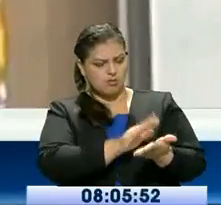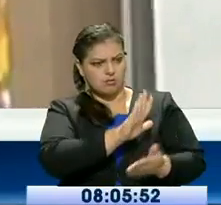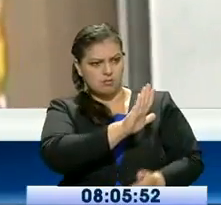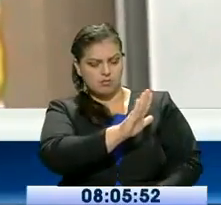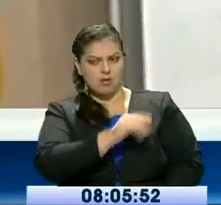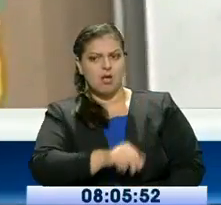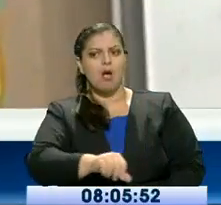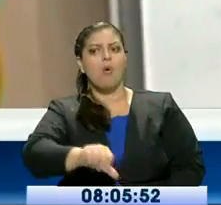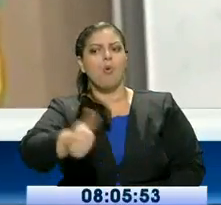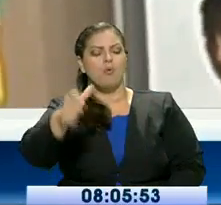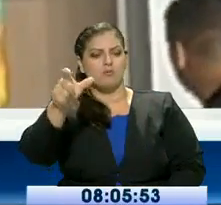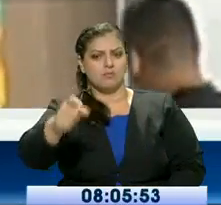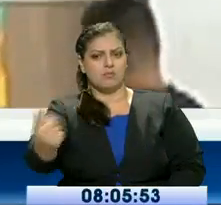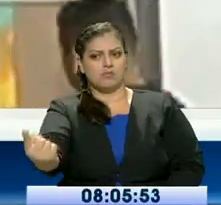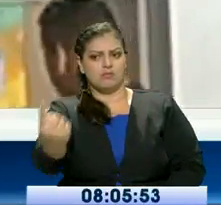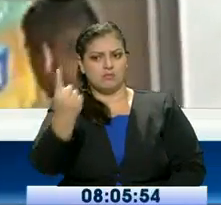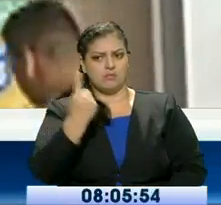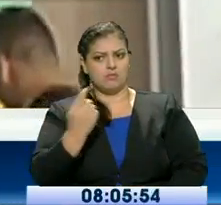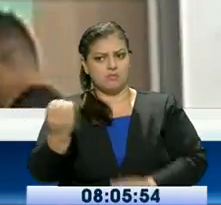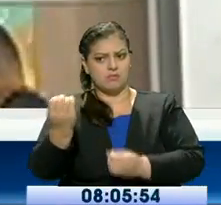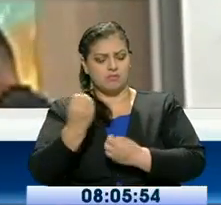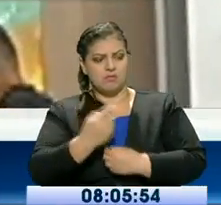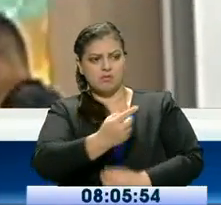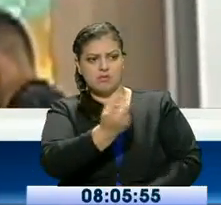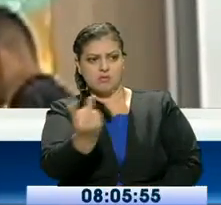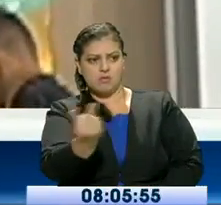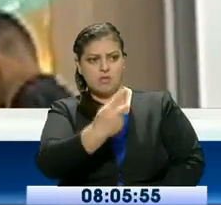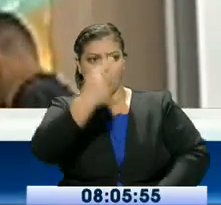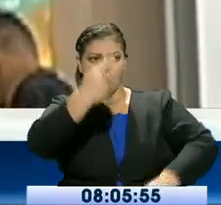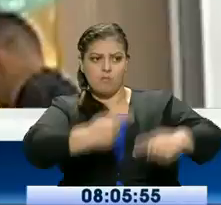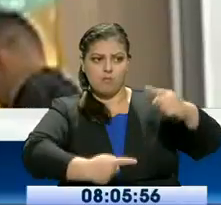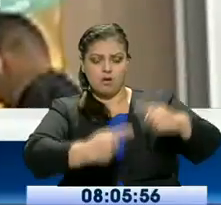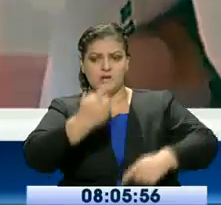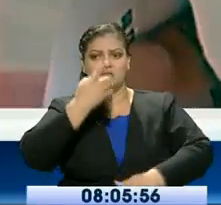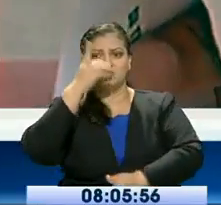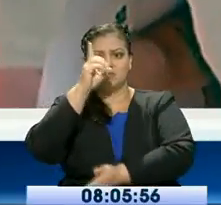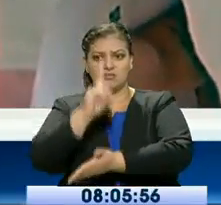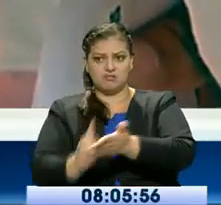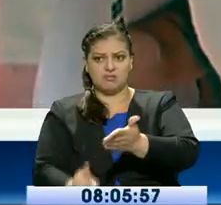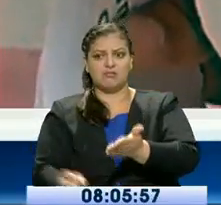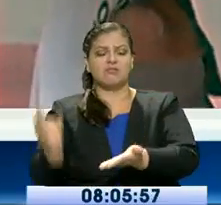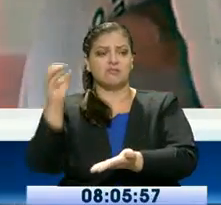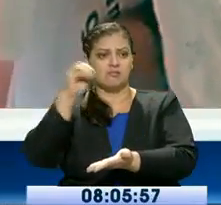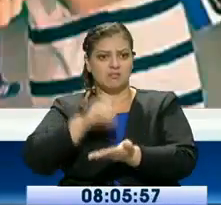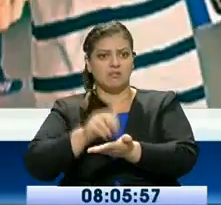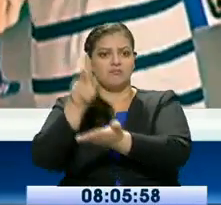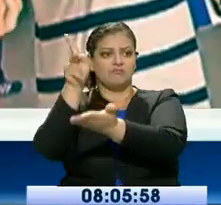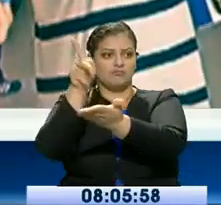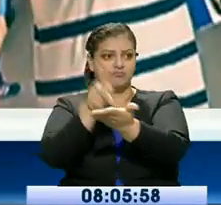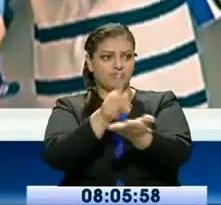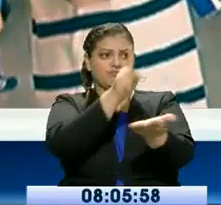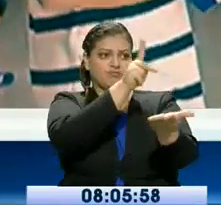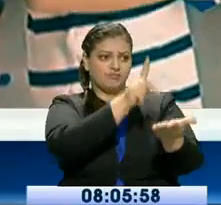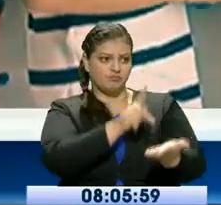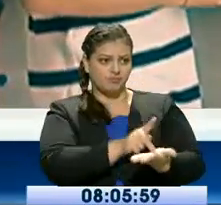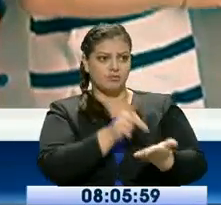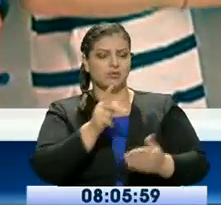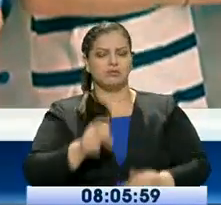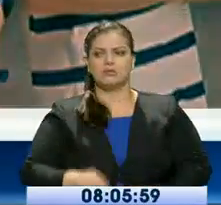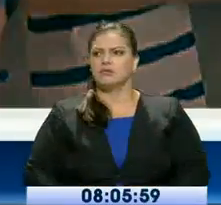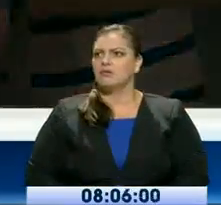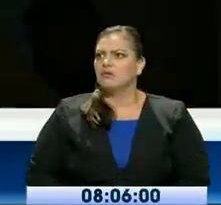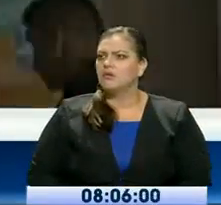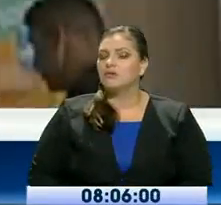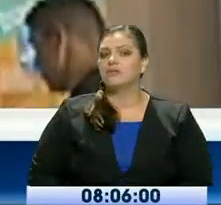con toda su pandilla, se tiró a querer dar. Se abalanzó hacia nosotros, cogió un palo que estaba